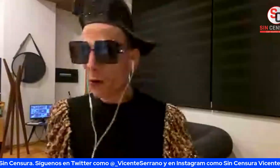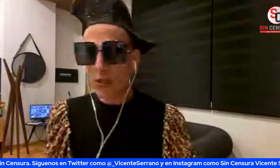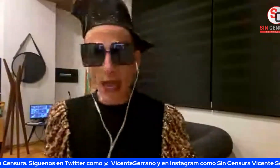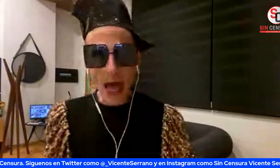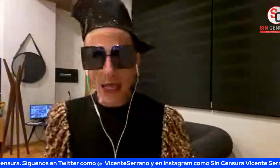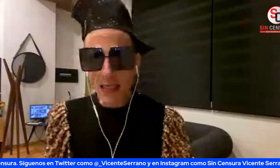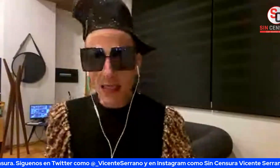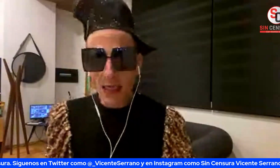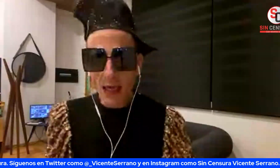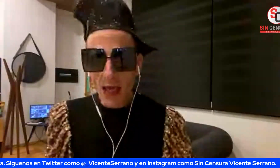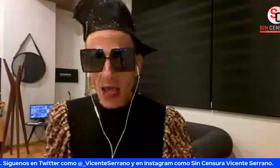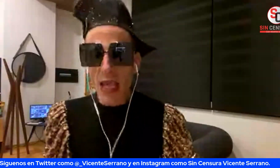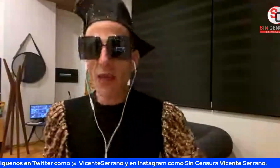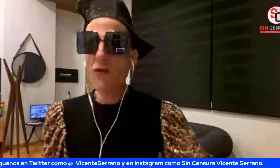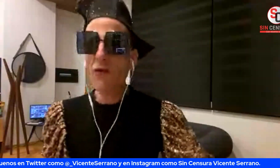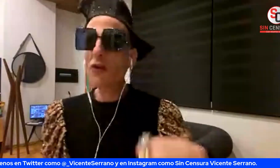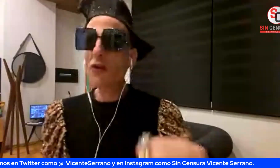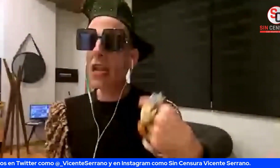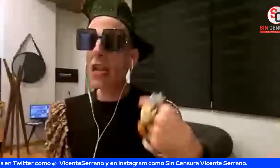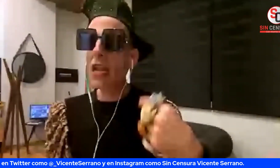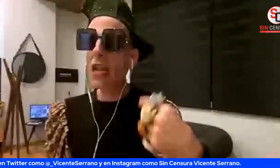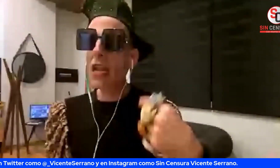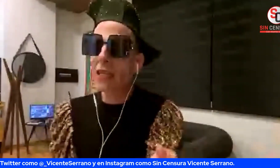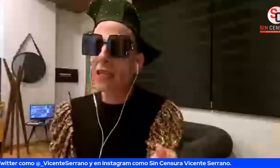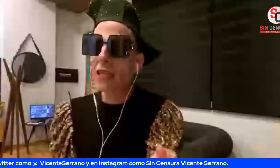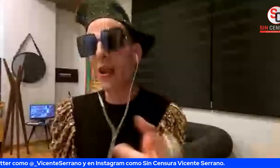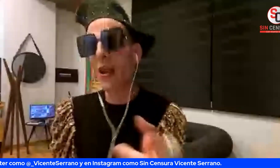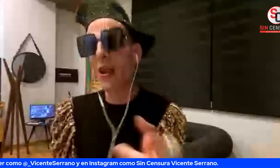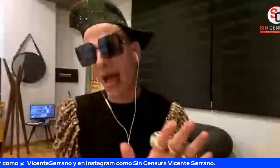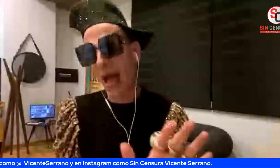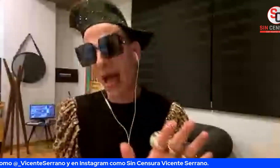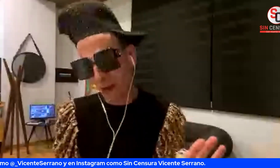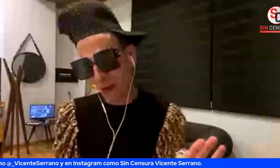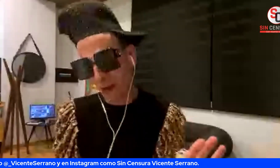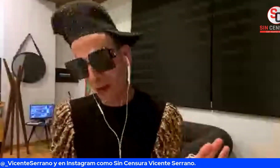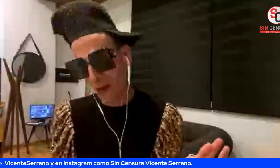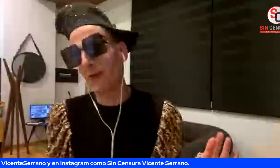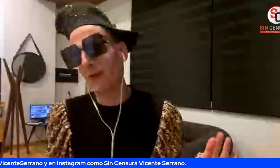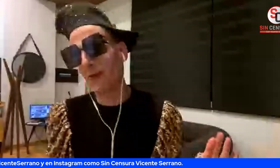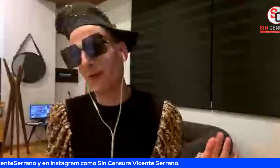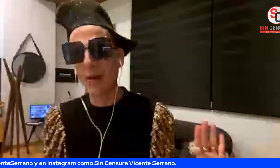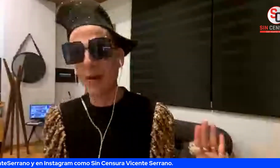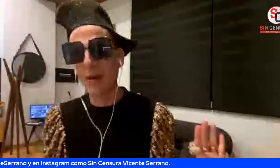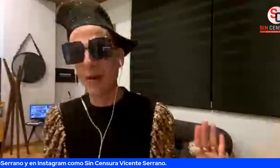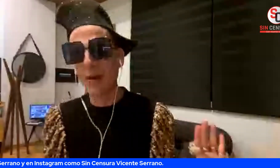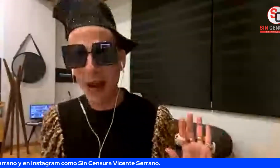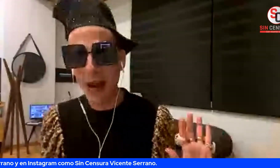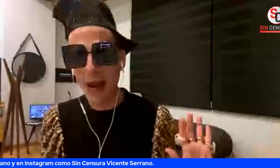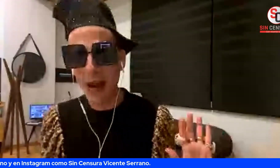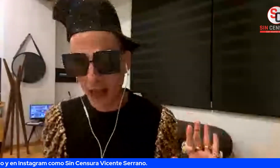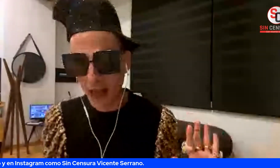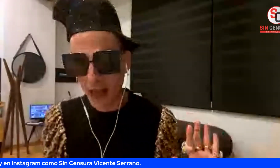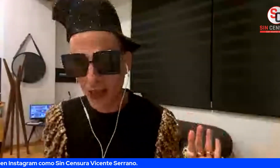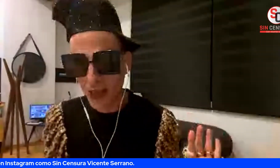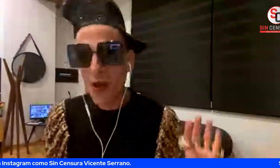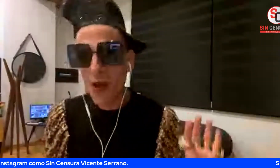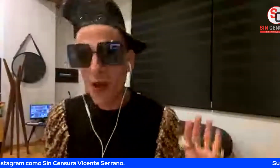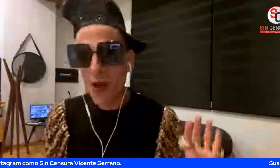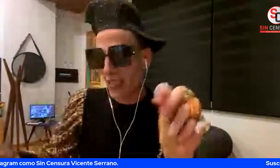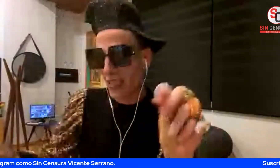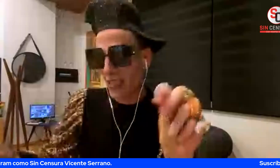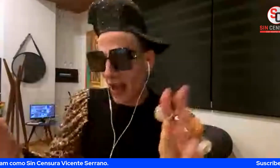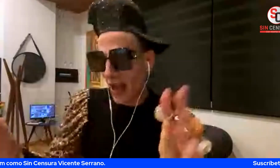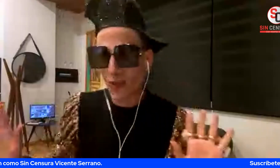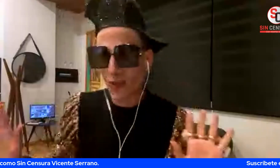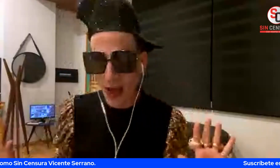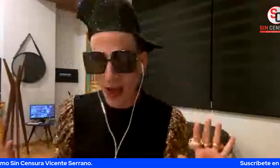no produce gas y fueron y le dijeron a la española, claro, ¿verdad? Porque pues ya saben que por debajo del agua todo el negocito, el